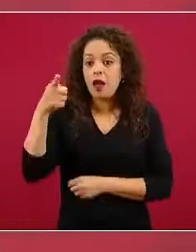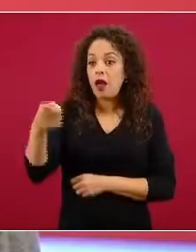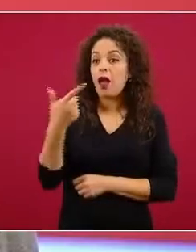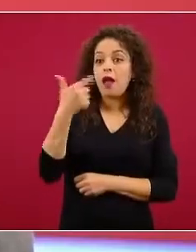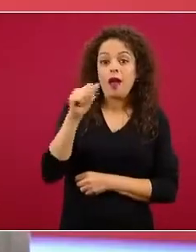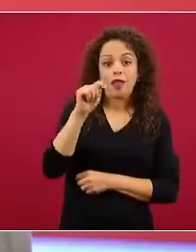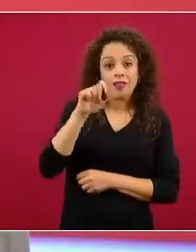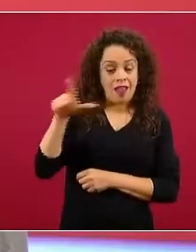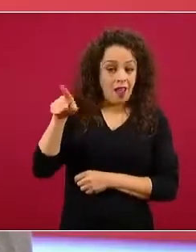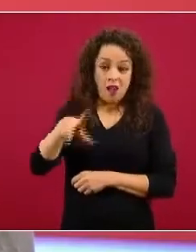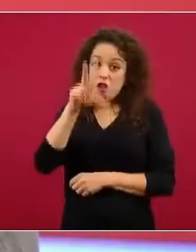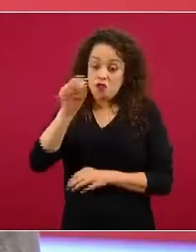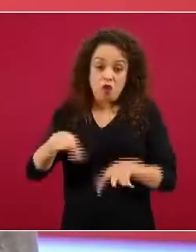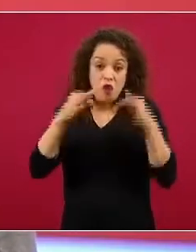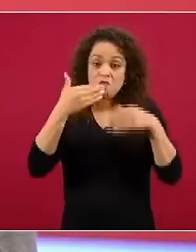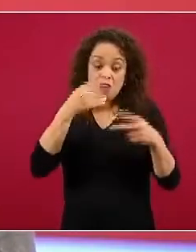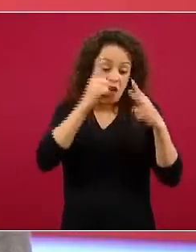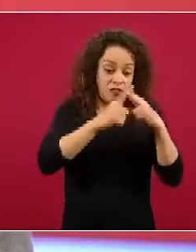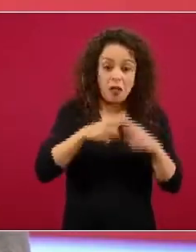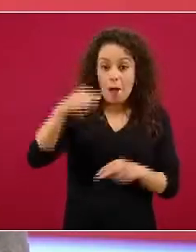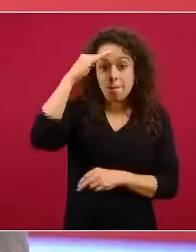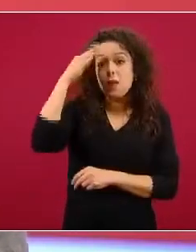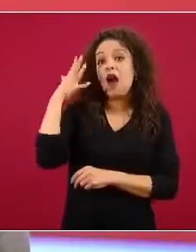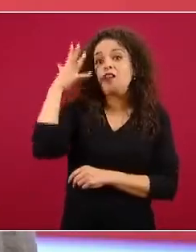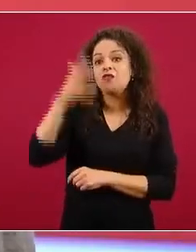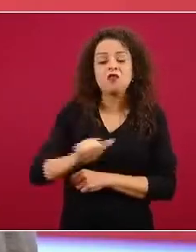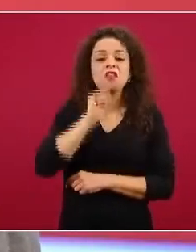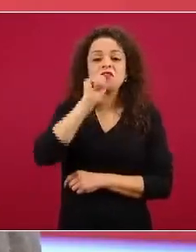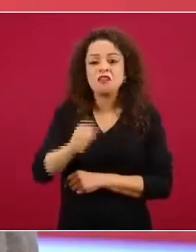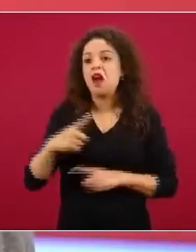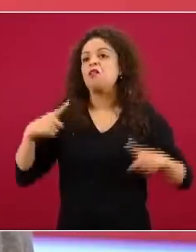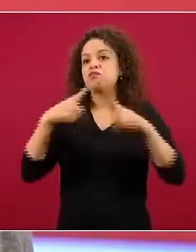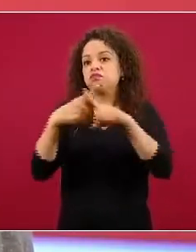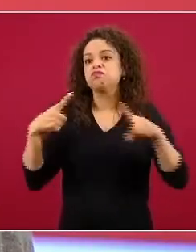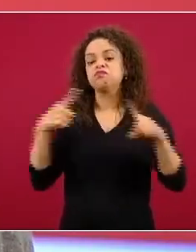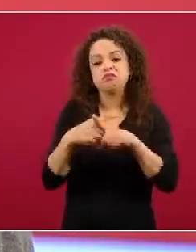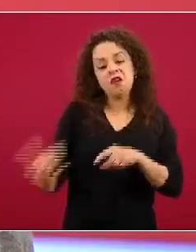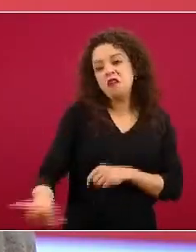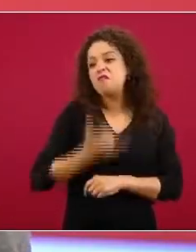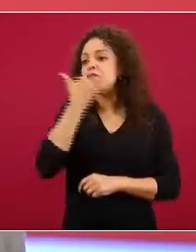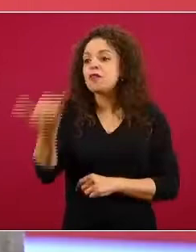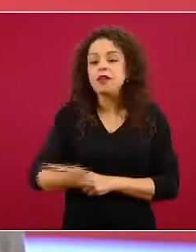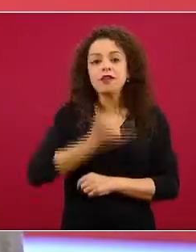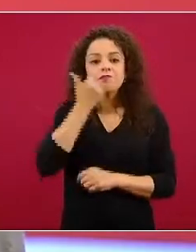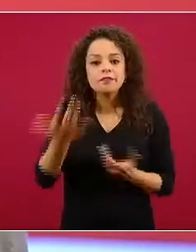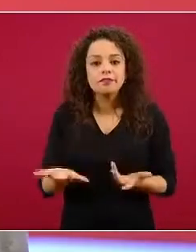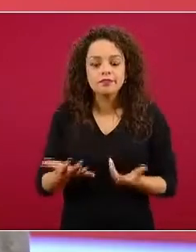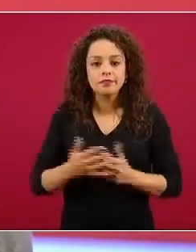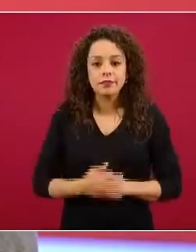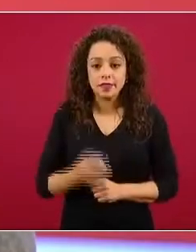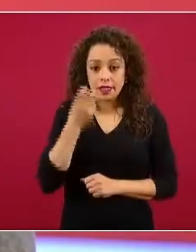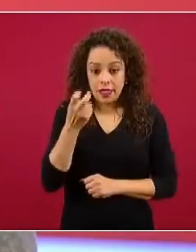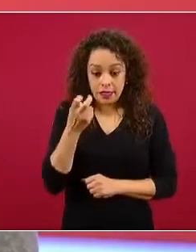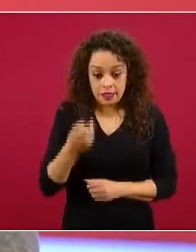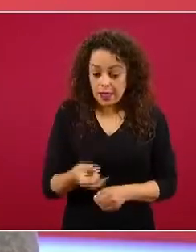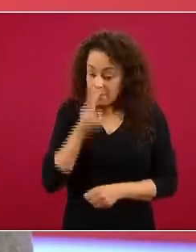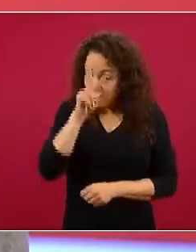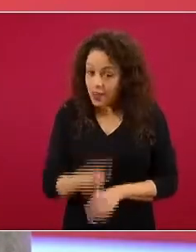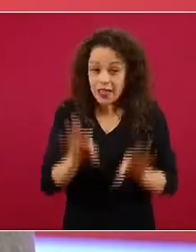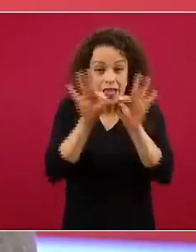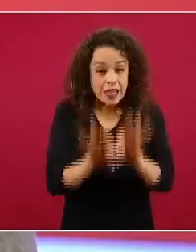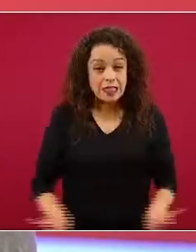predicción. Hay una memoria parcial, hay una memoria editada, y este planteamiento que es